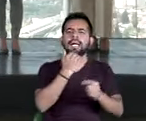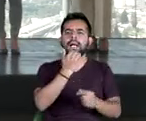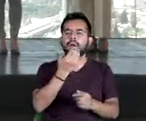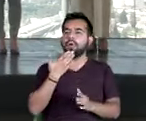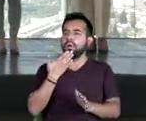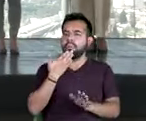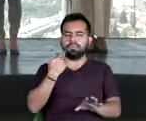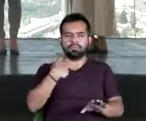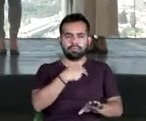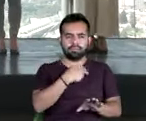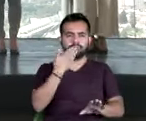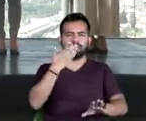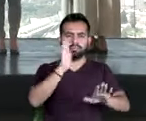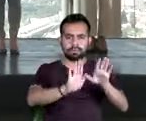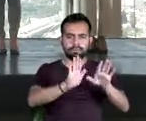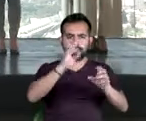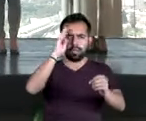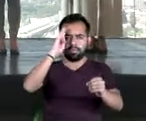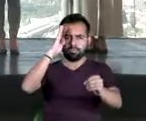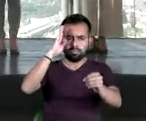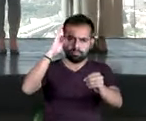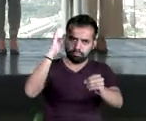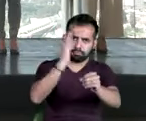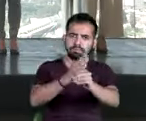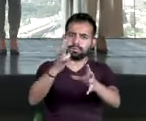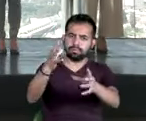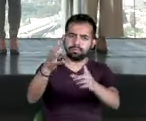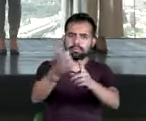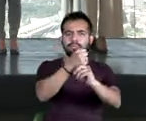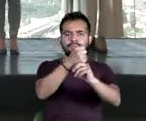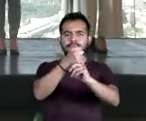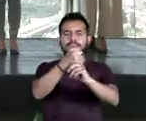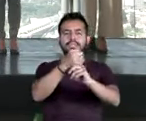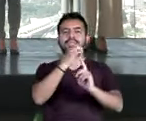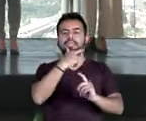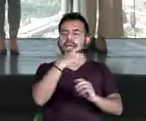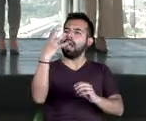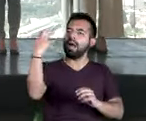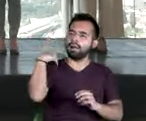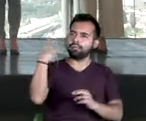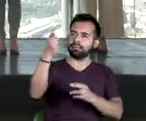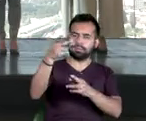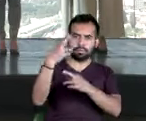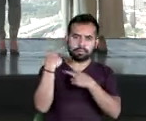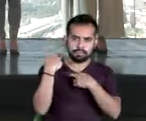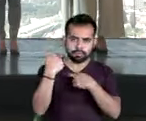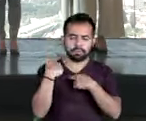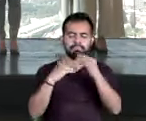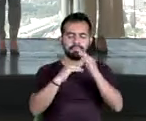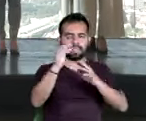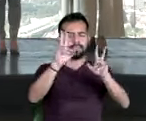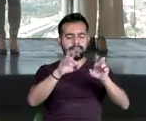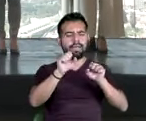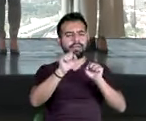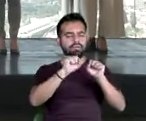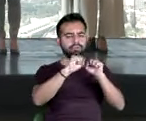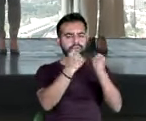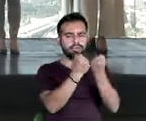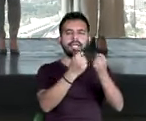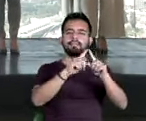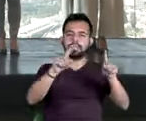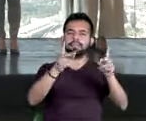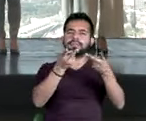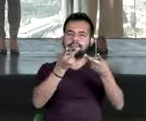cumplir la meta de los objetivos de desarrollo sostenible al 2030, estará a cargo sobre todo de las áreas más sociales, pero también a cargo